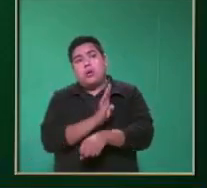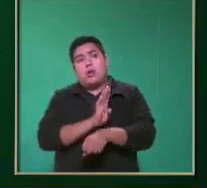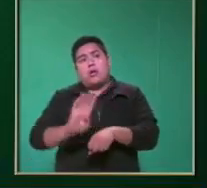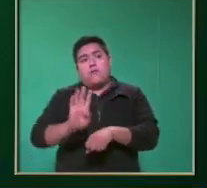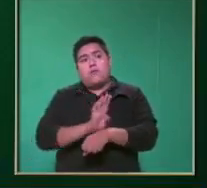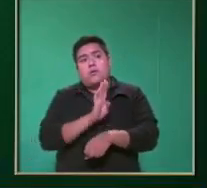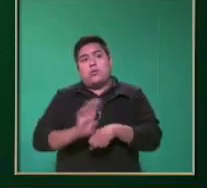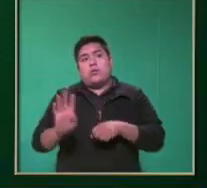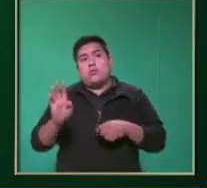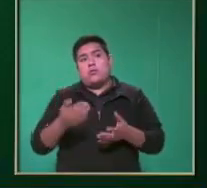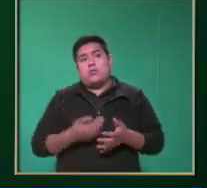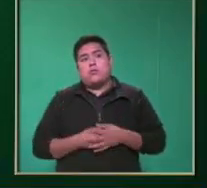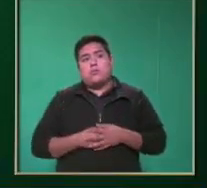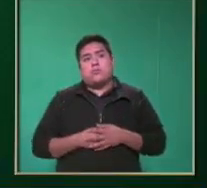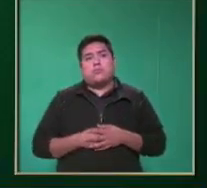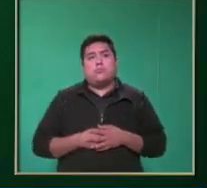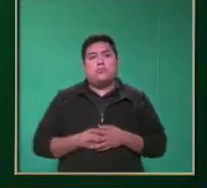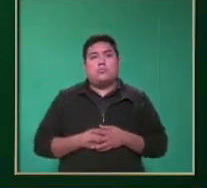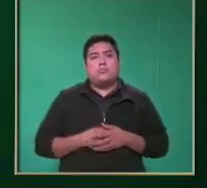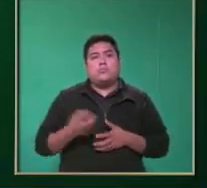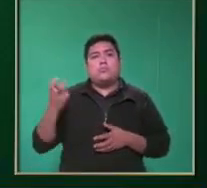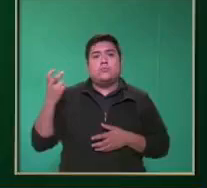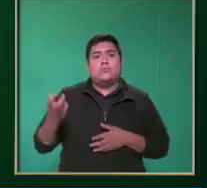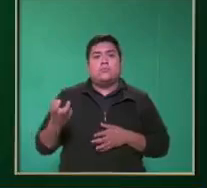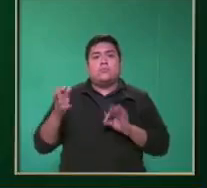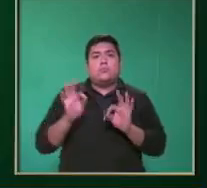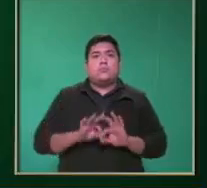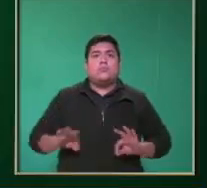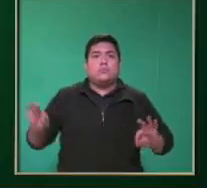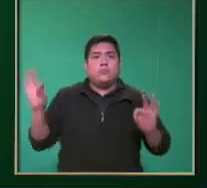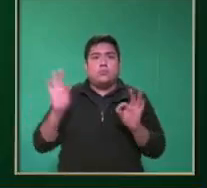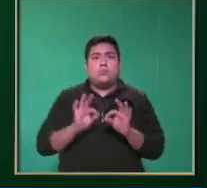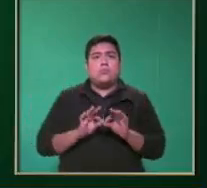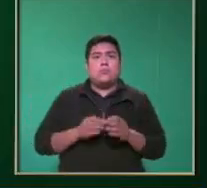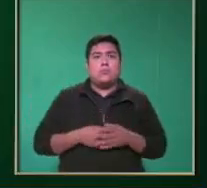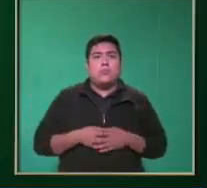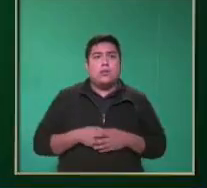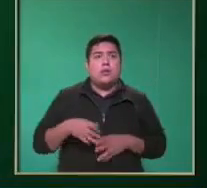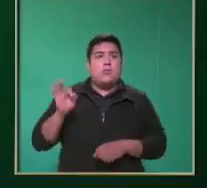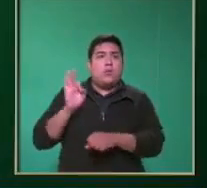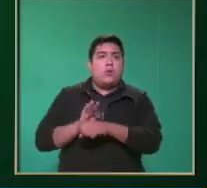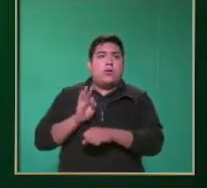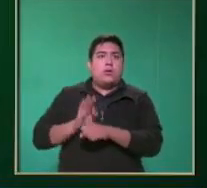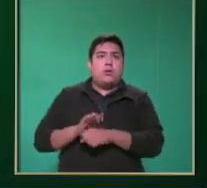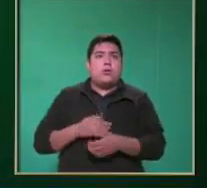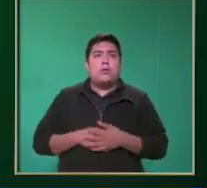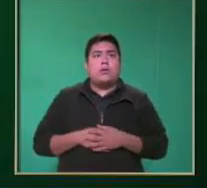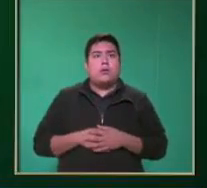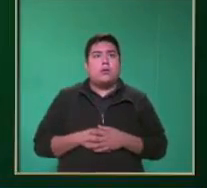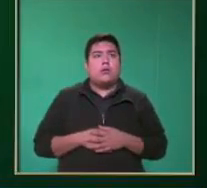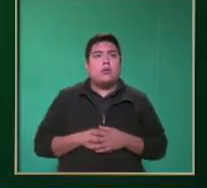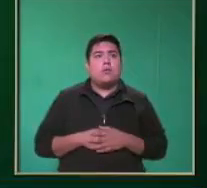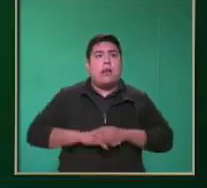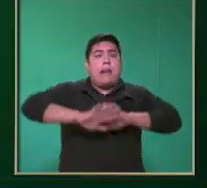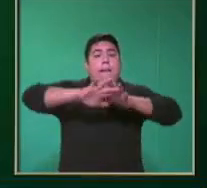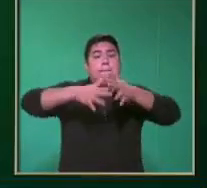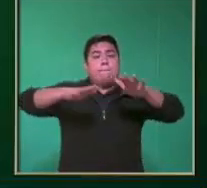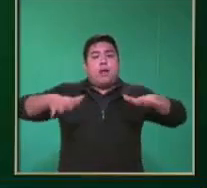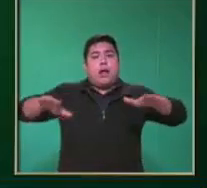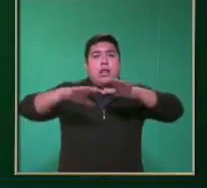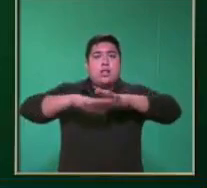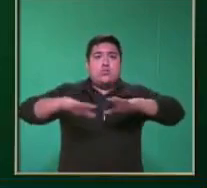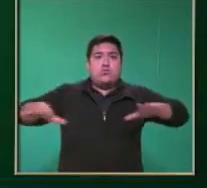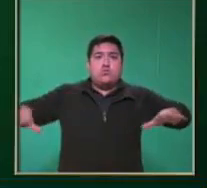que obtenemos de ellas. Por lo tanto, es importante considerar cómo protegerlas. La contaminación de los mares